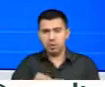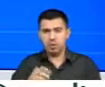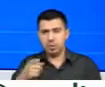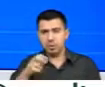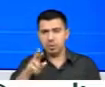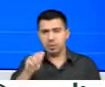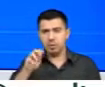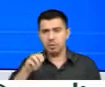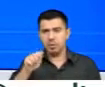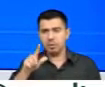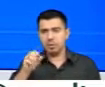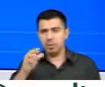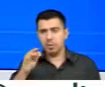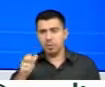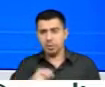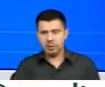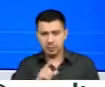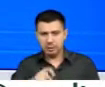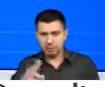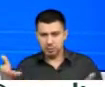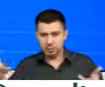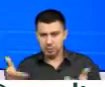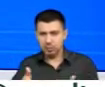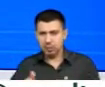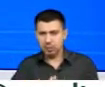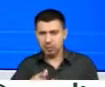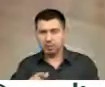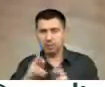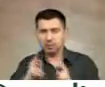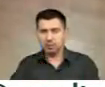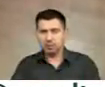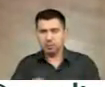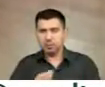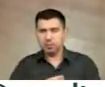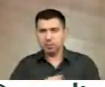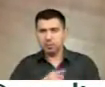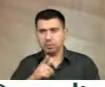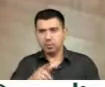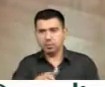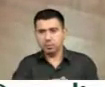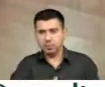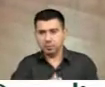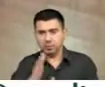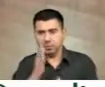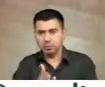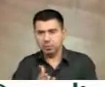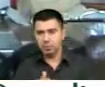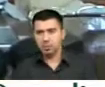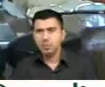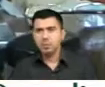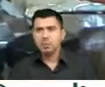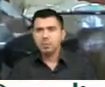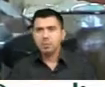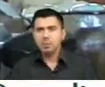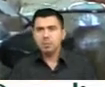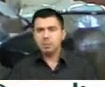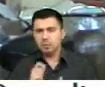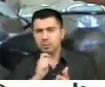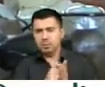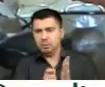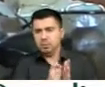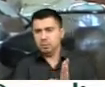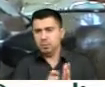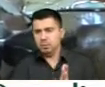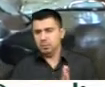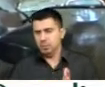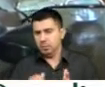acciones para favorecer a los habitantes de la frontera. Ante todo se le escribirá y dirá al presidente Juan Manuel Santos